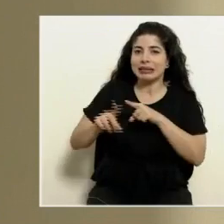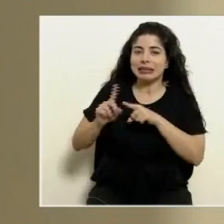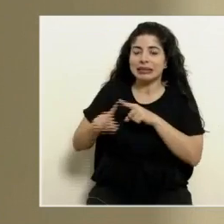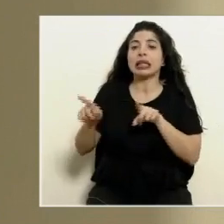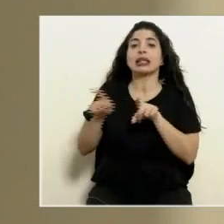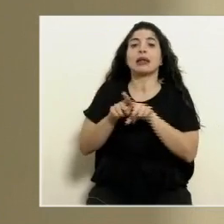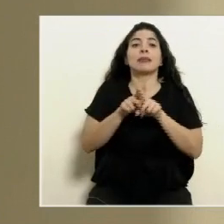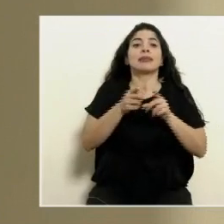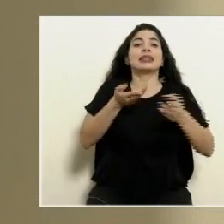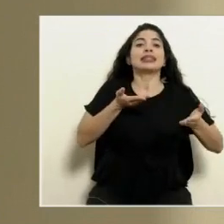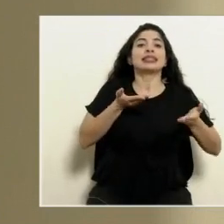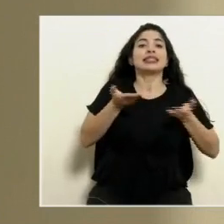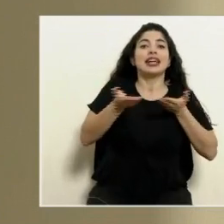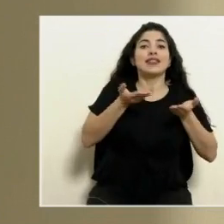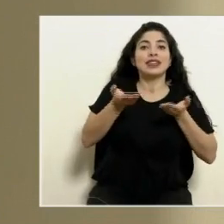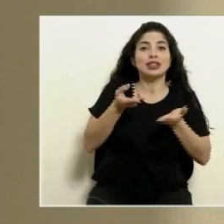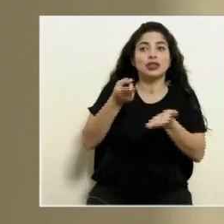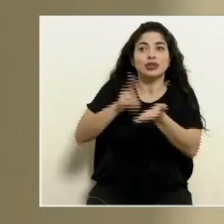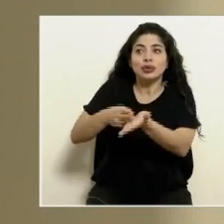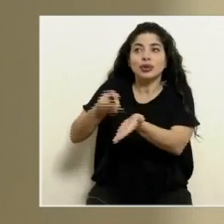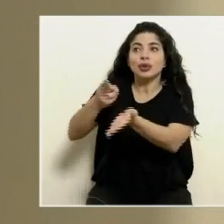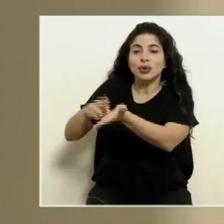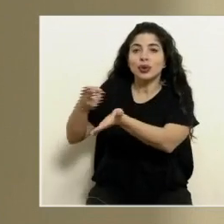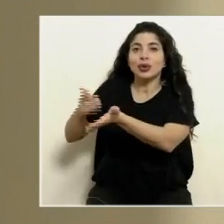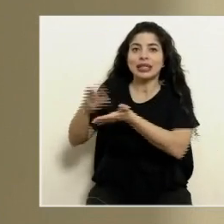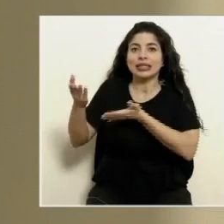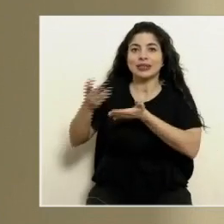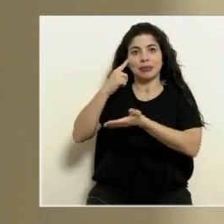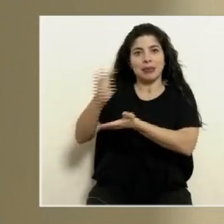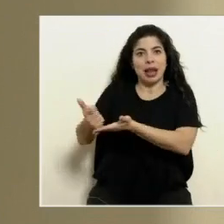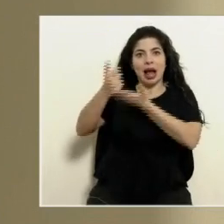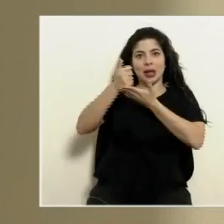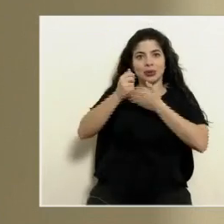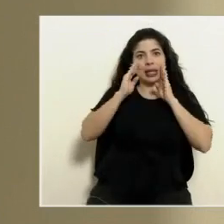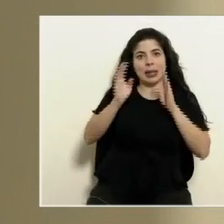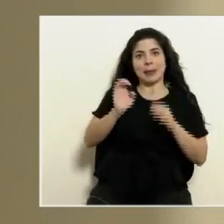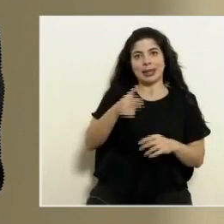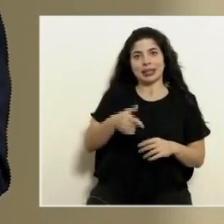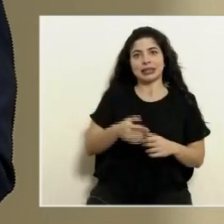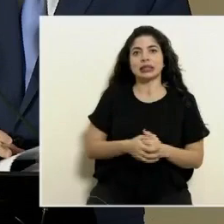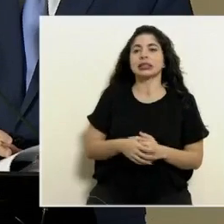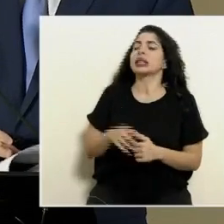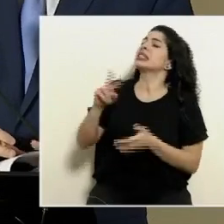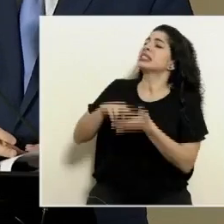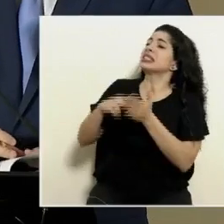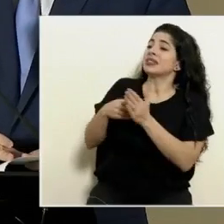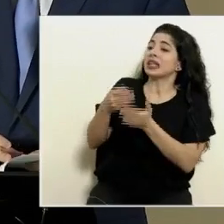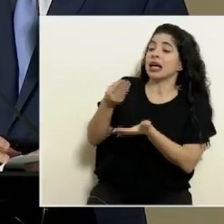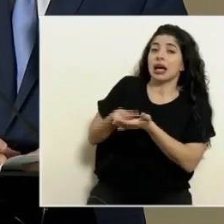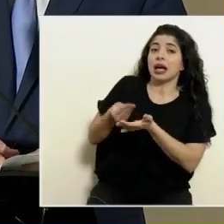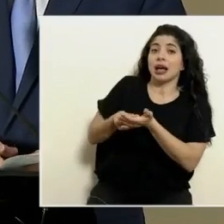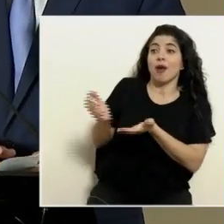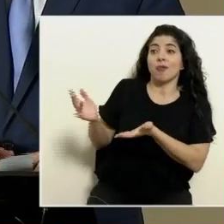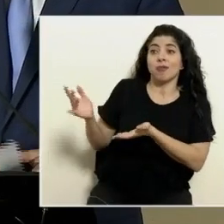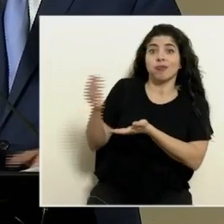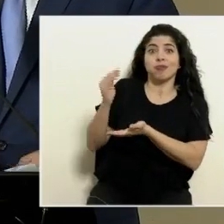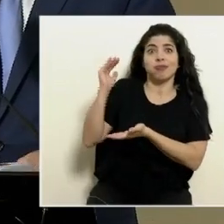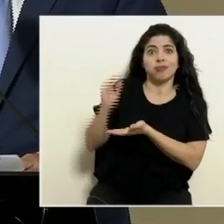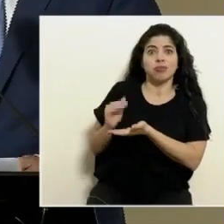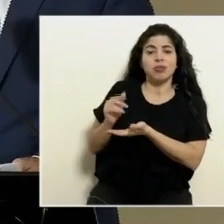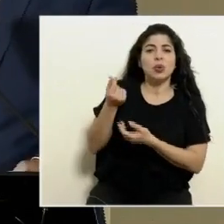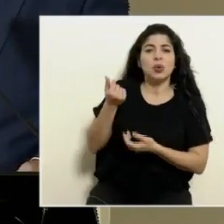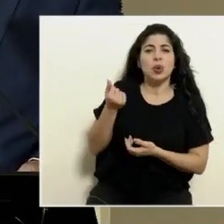y los servicios que estamos contratando para atender esta emergencia. Okay. ¿El golpe de los ingresos lo tienen calculado, don